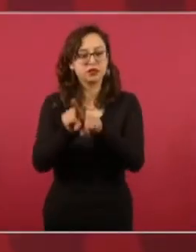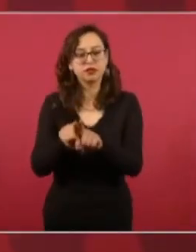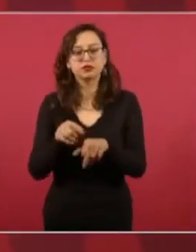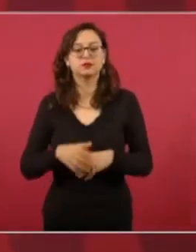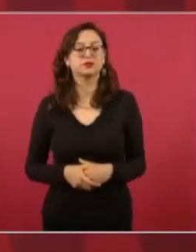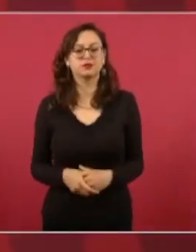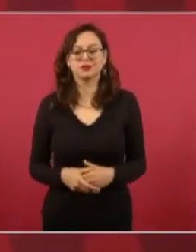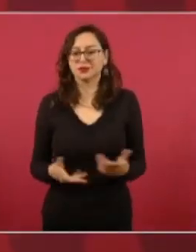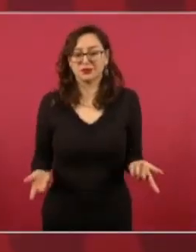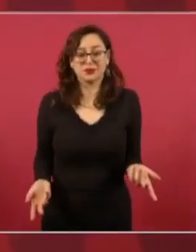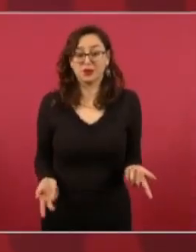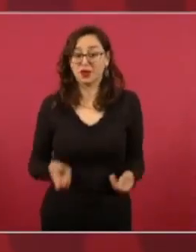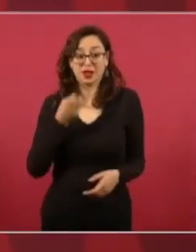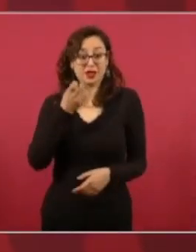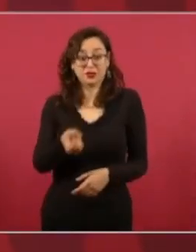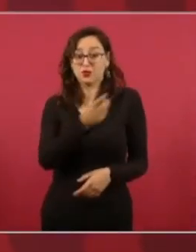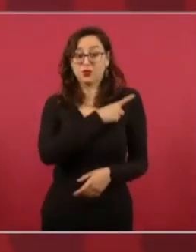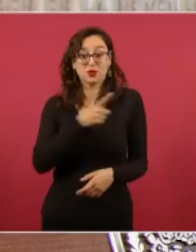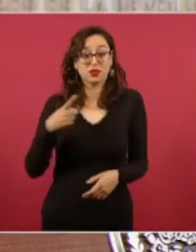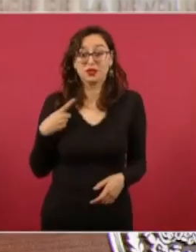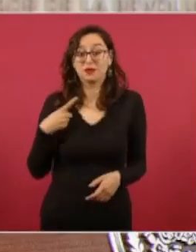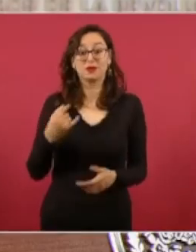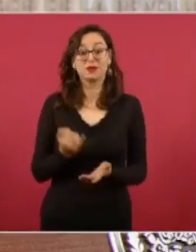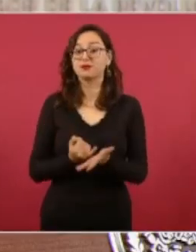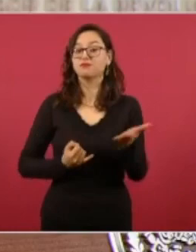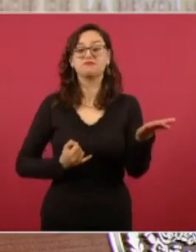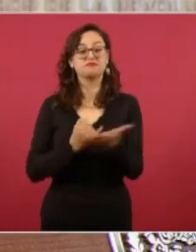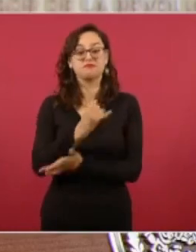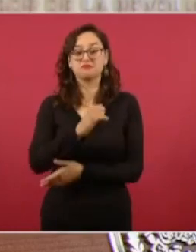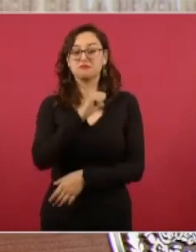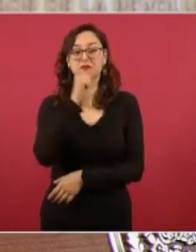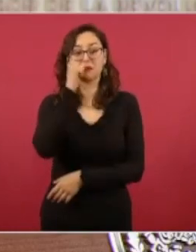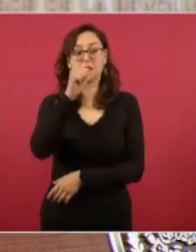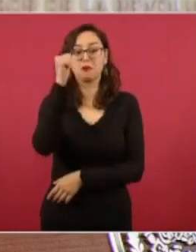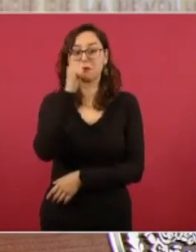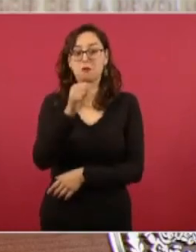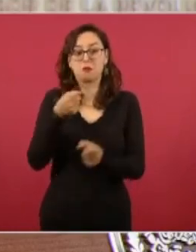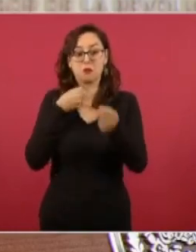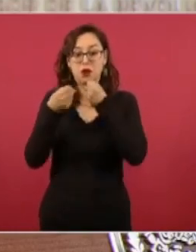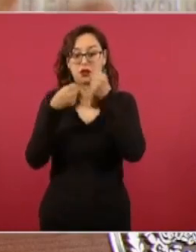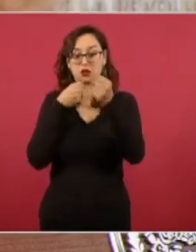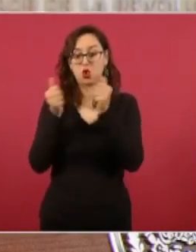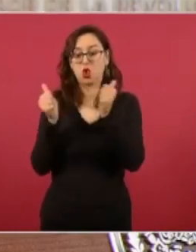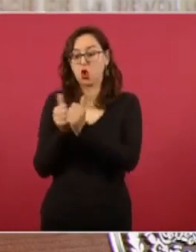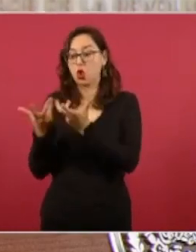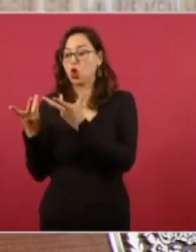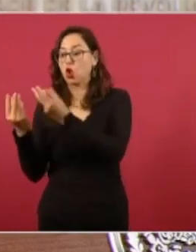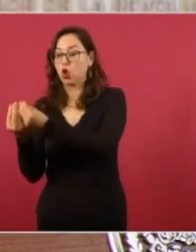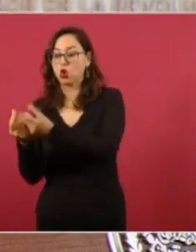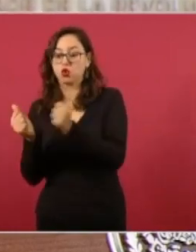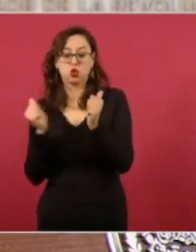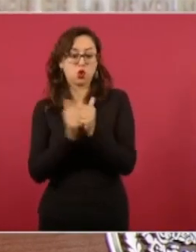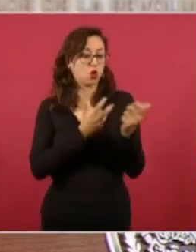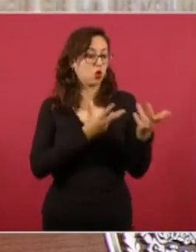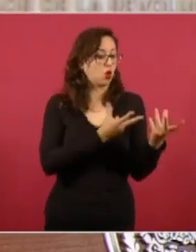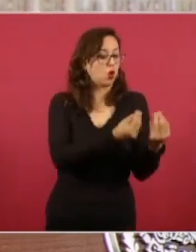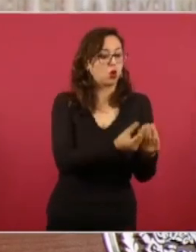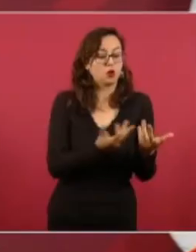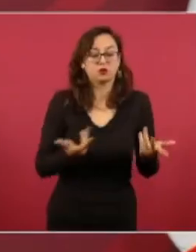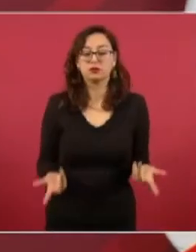Siempre ha existido ese periodismo y ha existido también el periodismo de derecha.